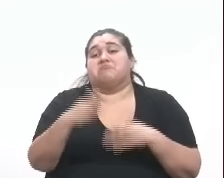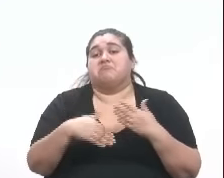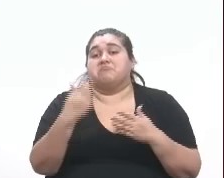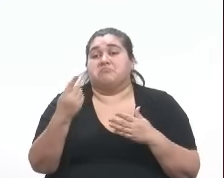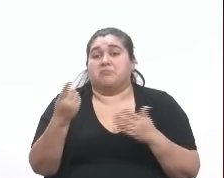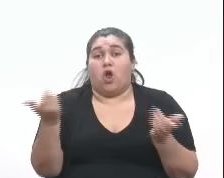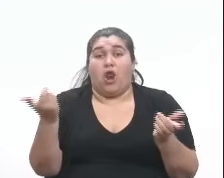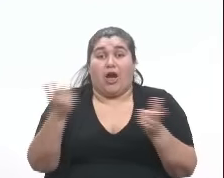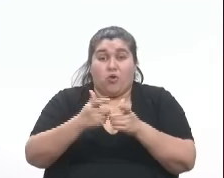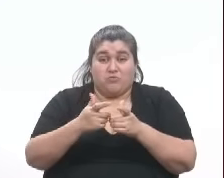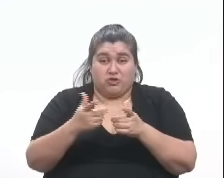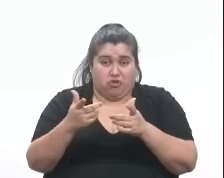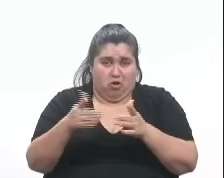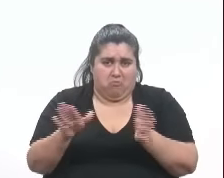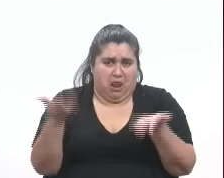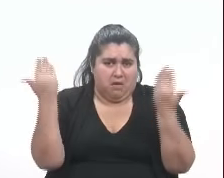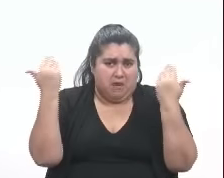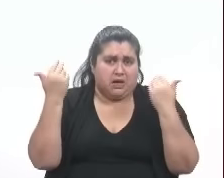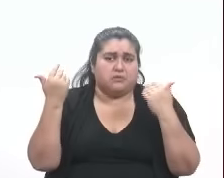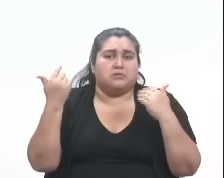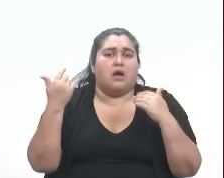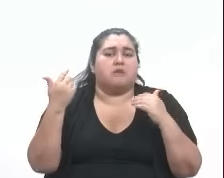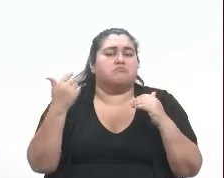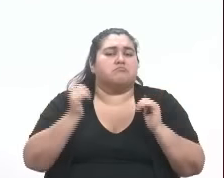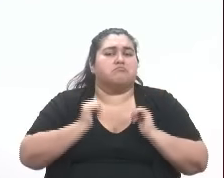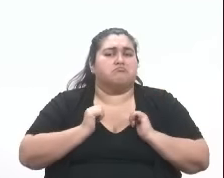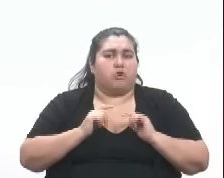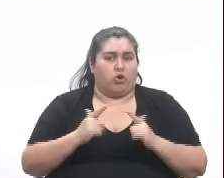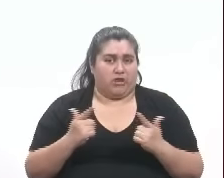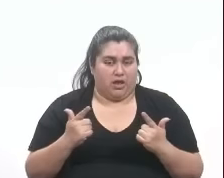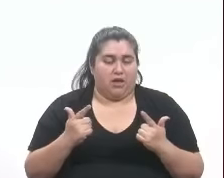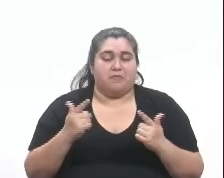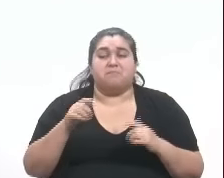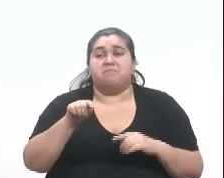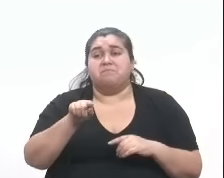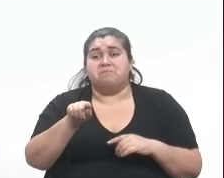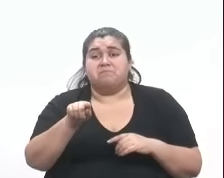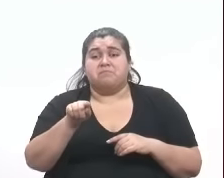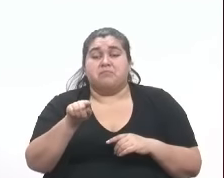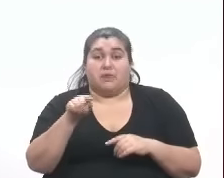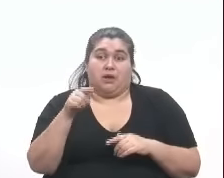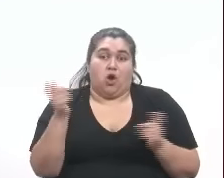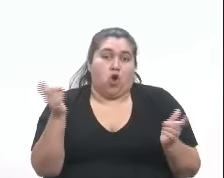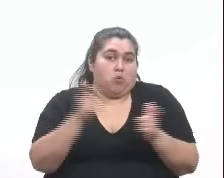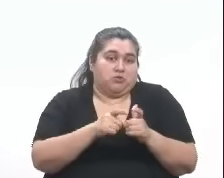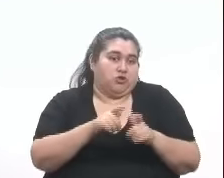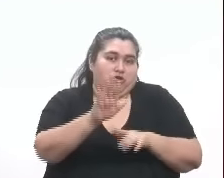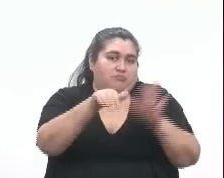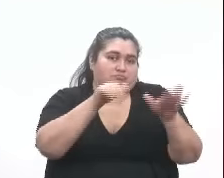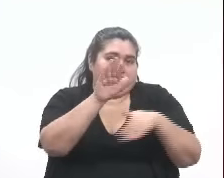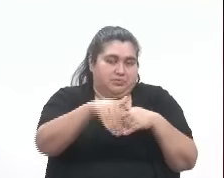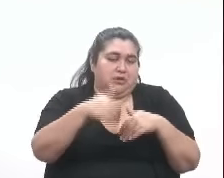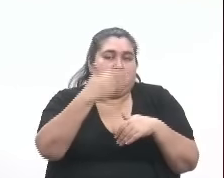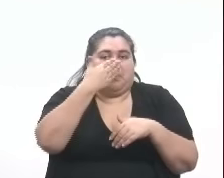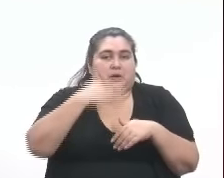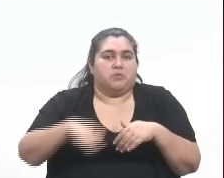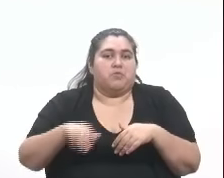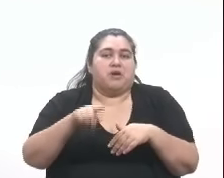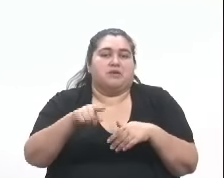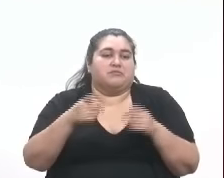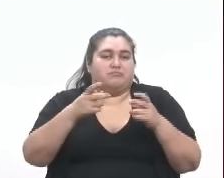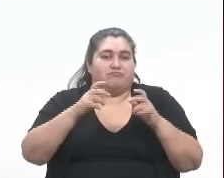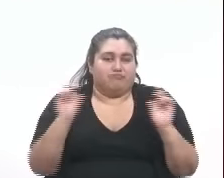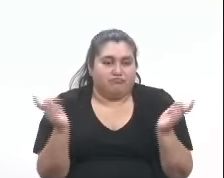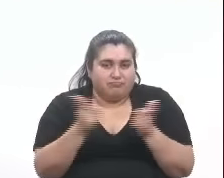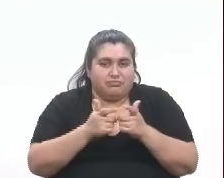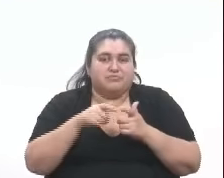despacho. Después de horas nos enteramos, porque generalmente en la comisión se cita el despacho, nos enteramos de que